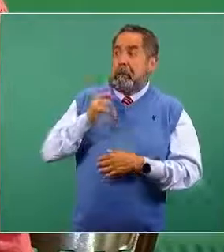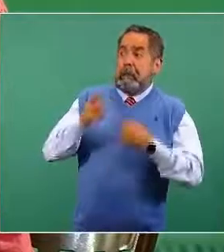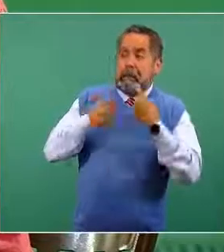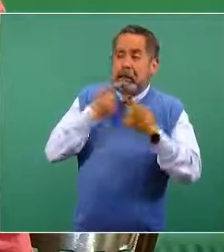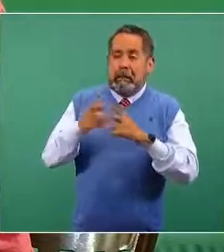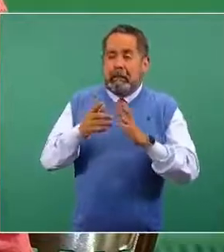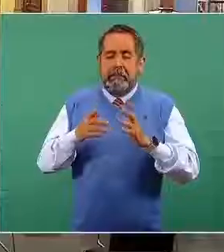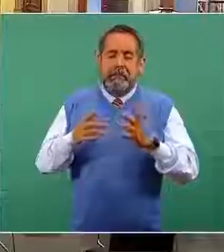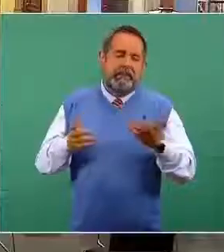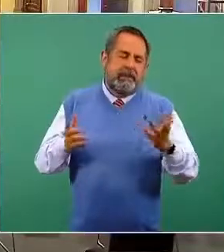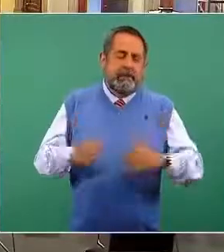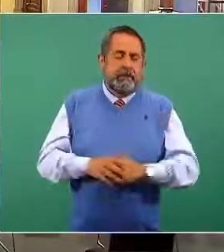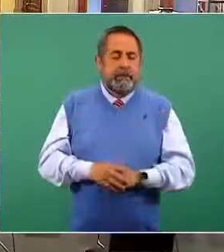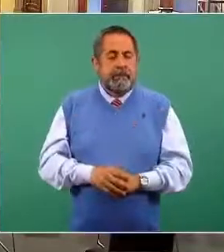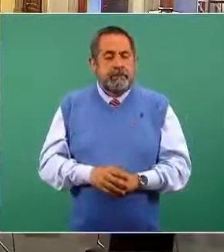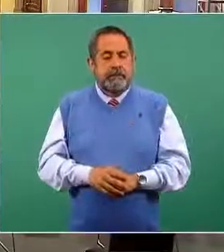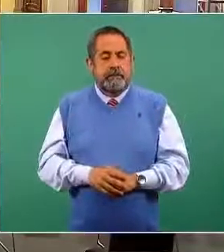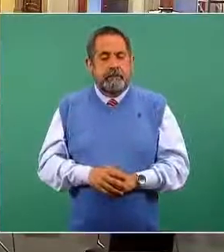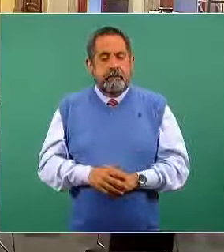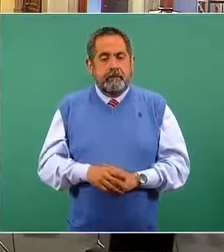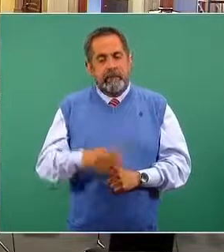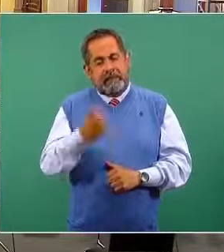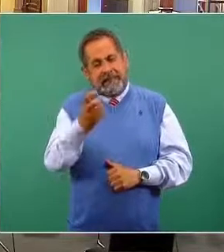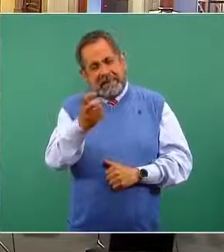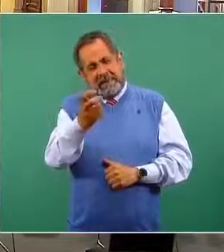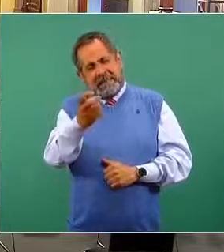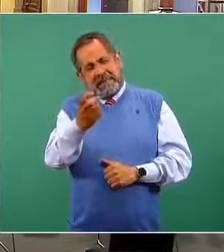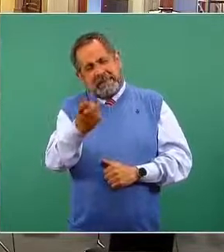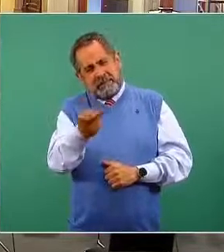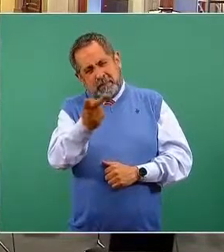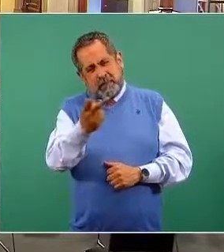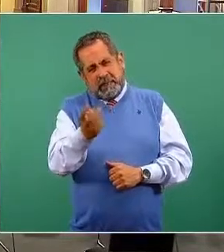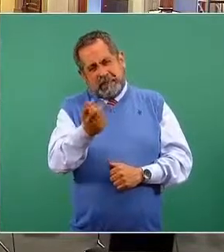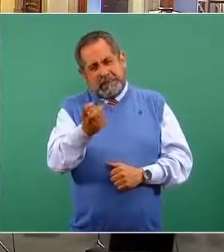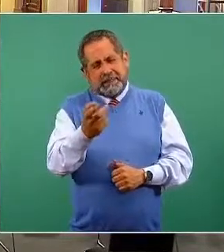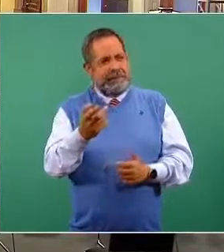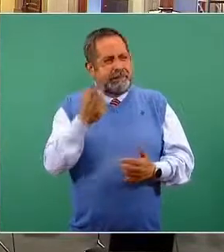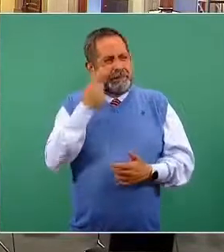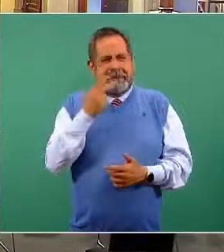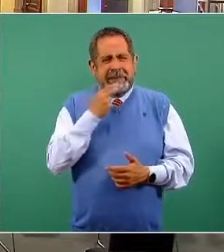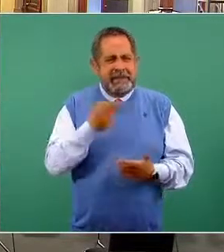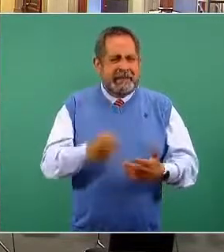otros aspectos. Este tipo de acciones, que,